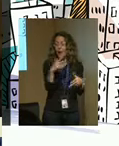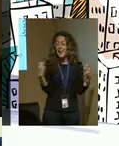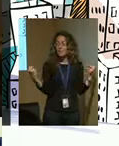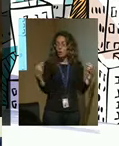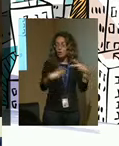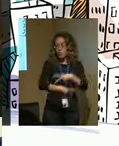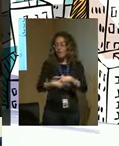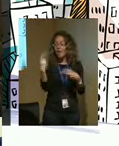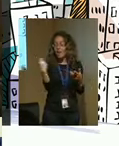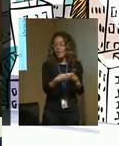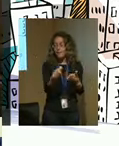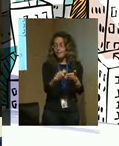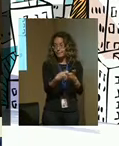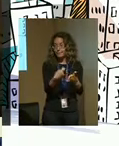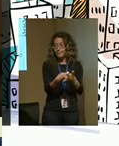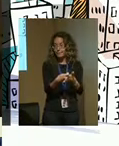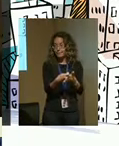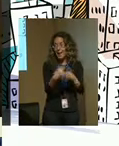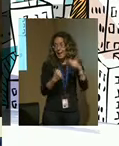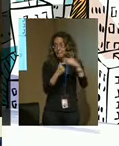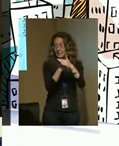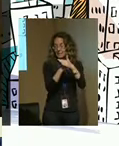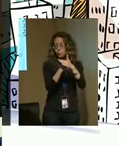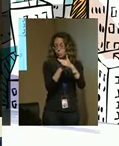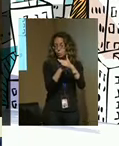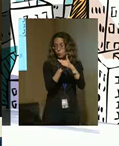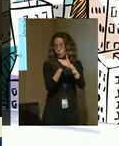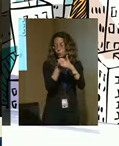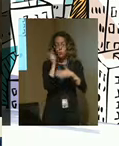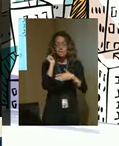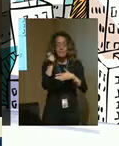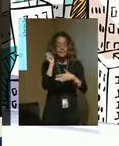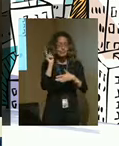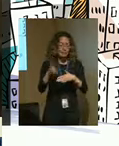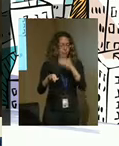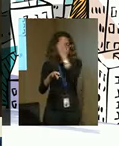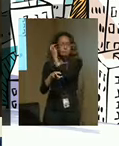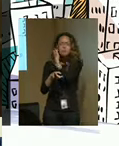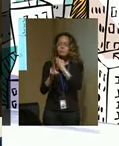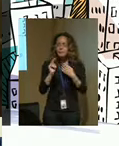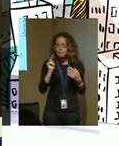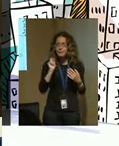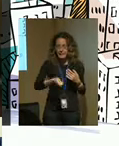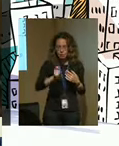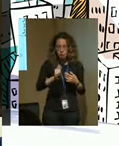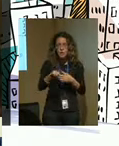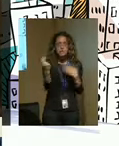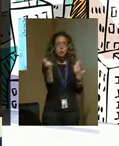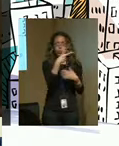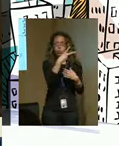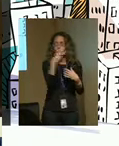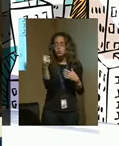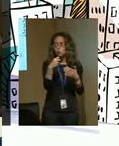en la seguridad social a máximo, pensiones pues a lo mejor superiores, no sé si son a 1.200 euros o